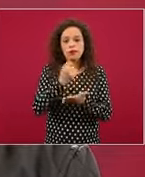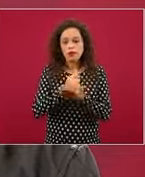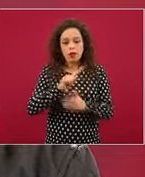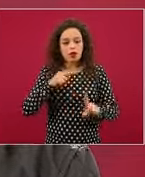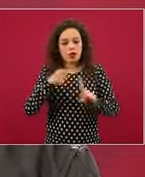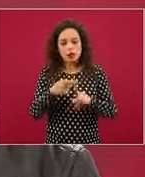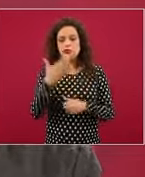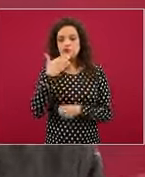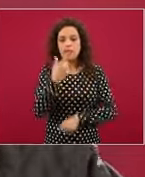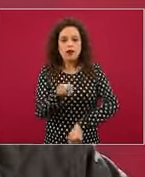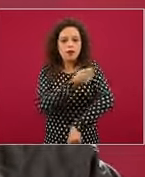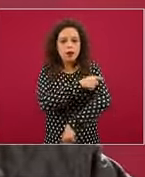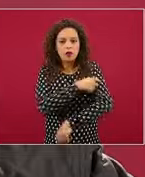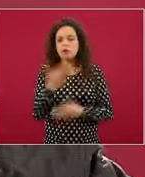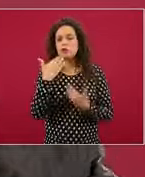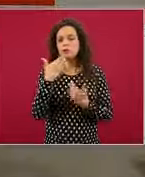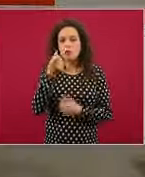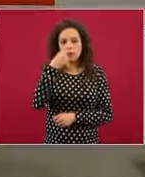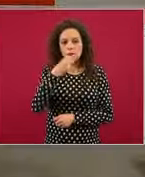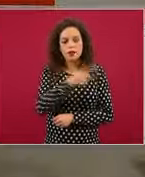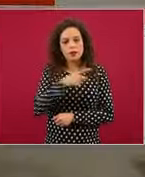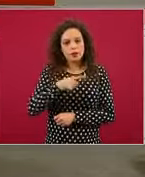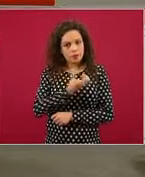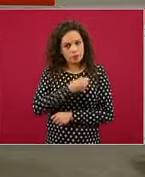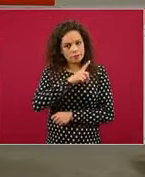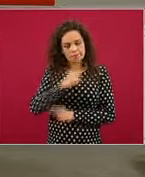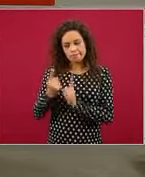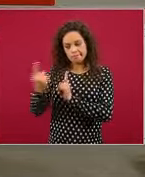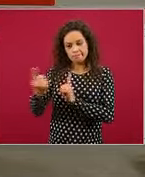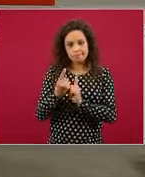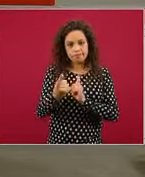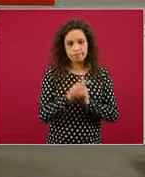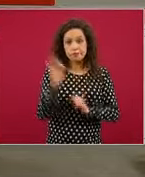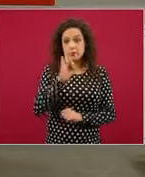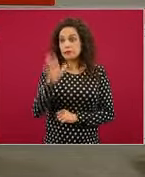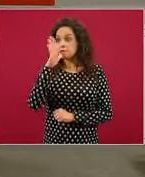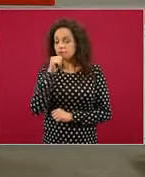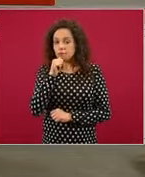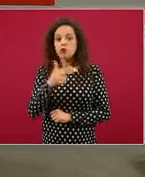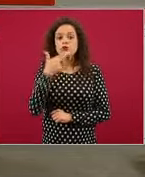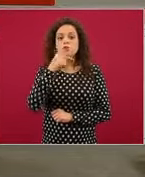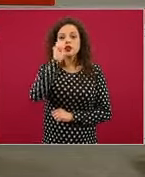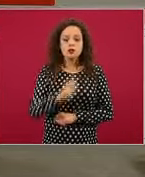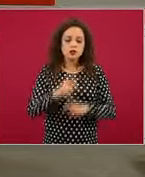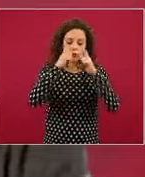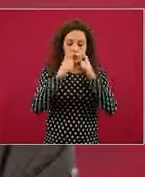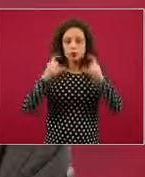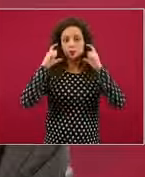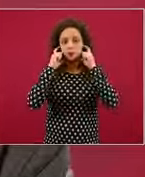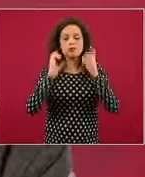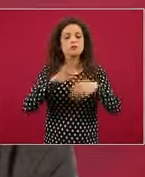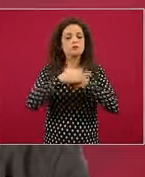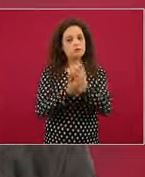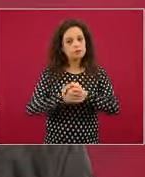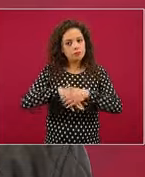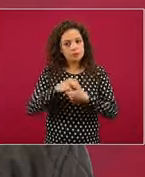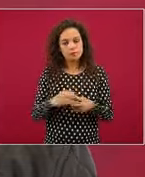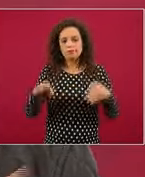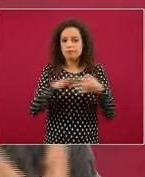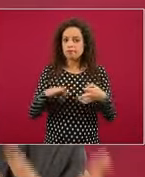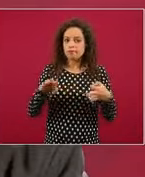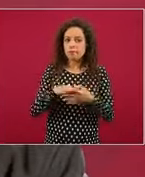ninguna vacuna. Mantenernos a sana distancia cuando esto no es posible, particularmente usar el cubrebocas, lavarnos las manos si